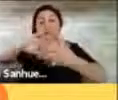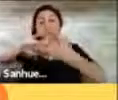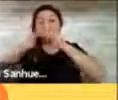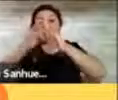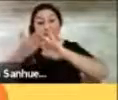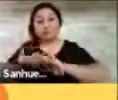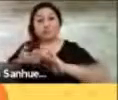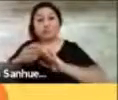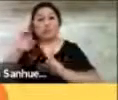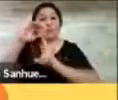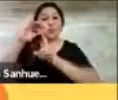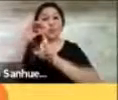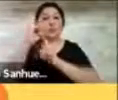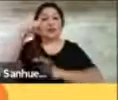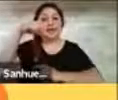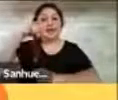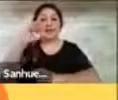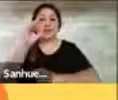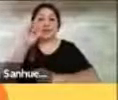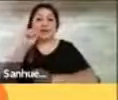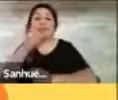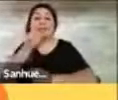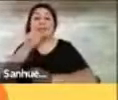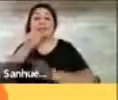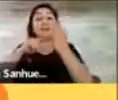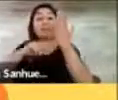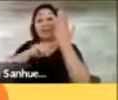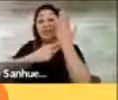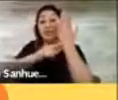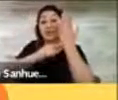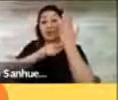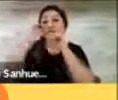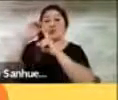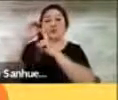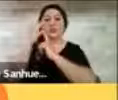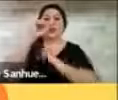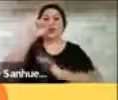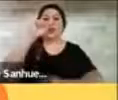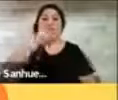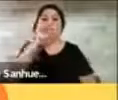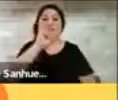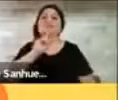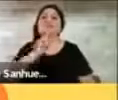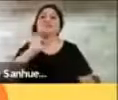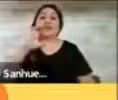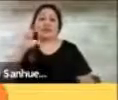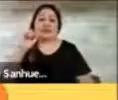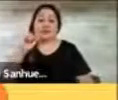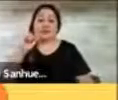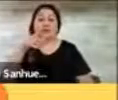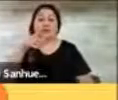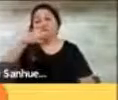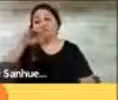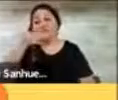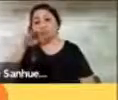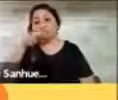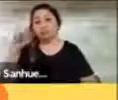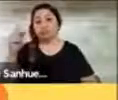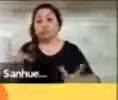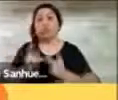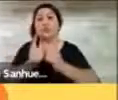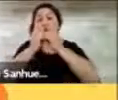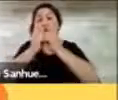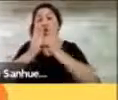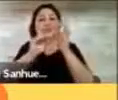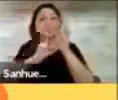cultura azteca. Son narraciones también muy breves como para contarle un poco, para que en un fondo desarrollar como